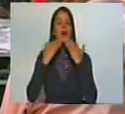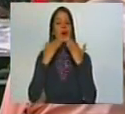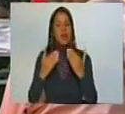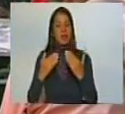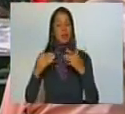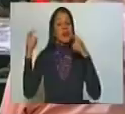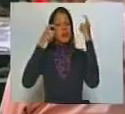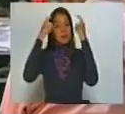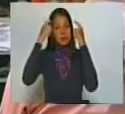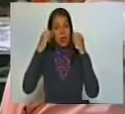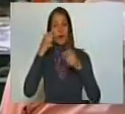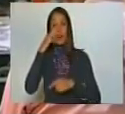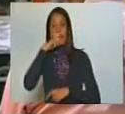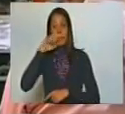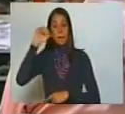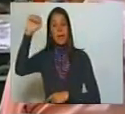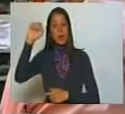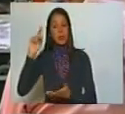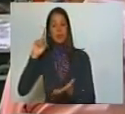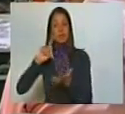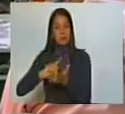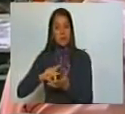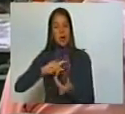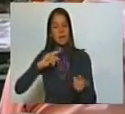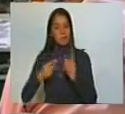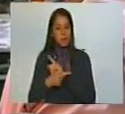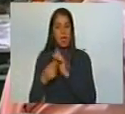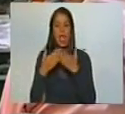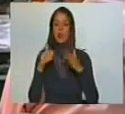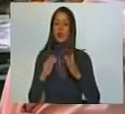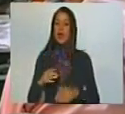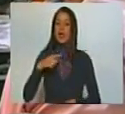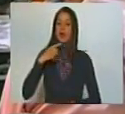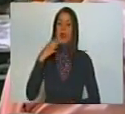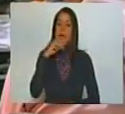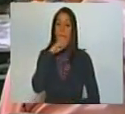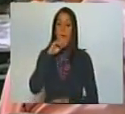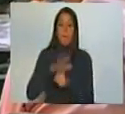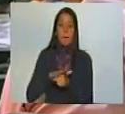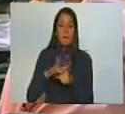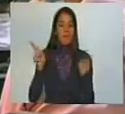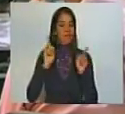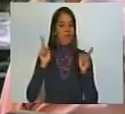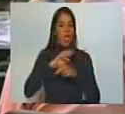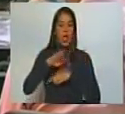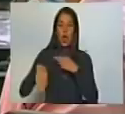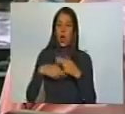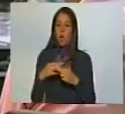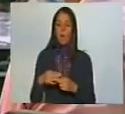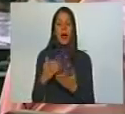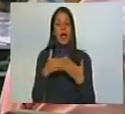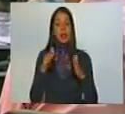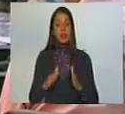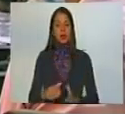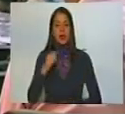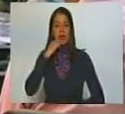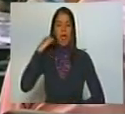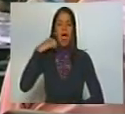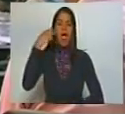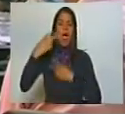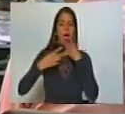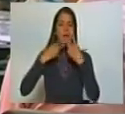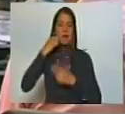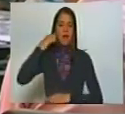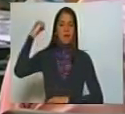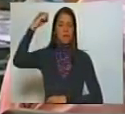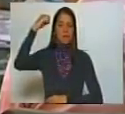al presidente Nicolás Maduro, los estudiantes no callamos. Los estudiantes estamos dispuestos a seguir defendiendo lo justo, a